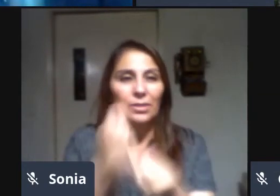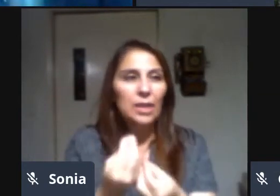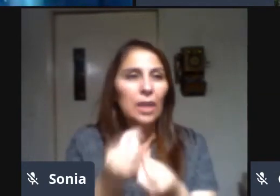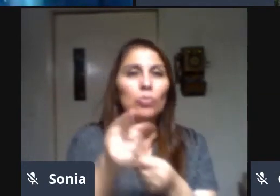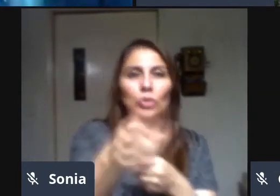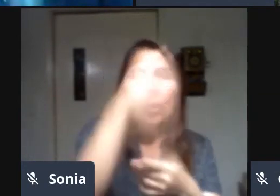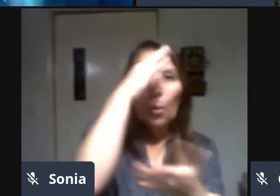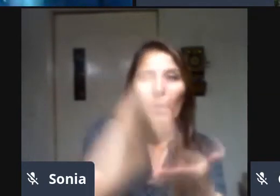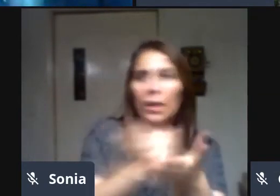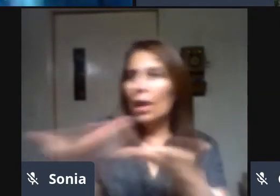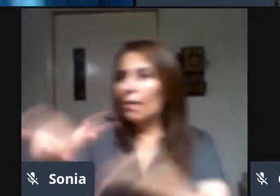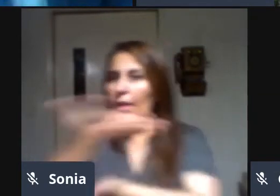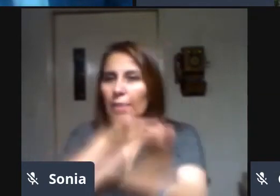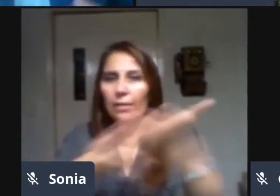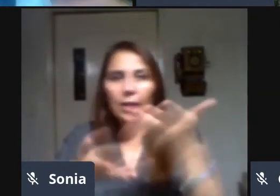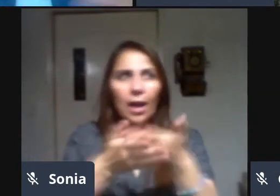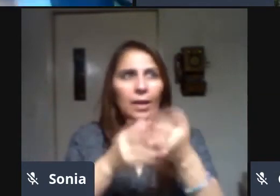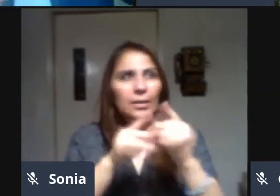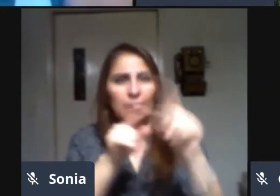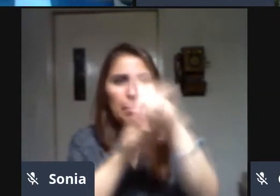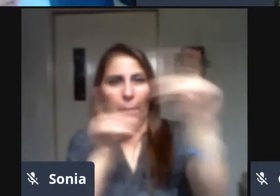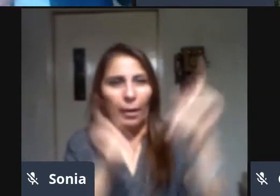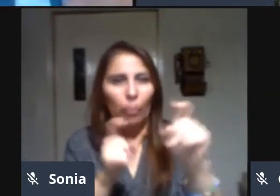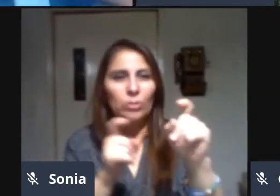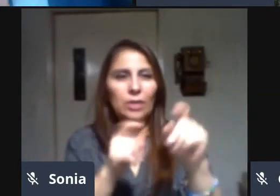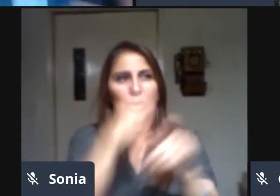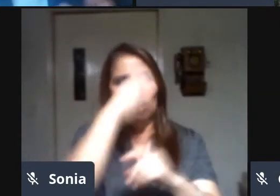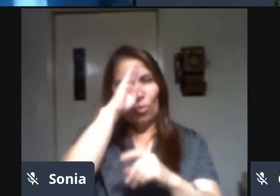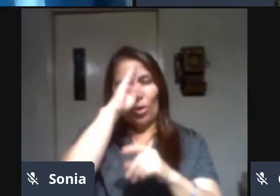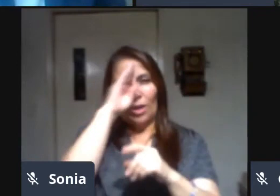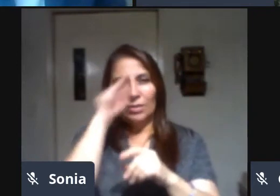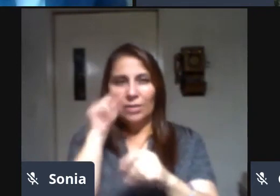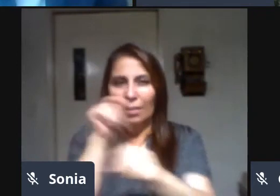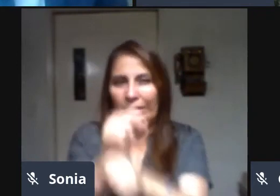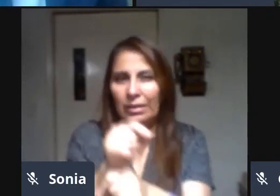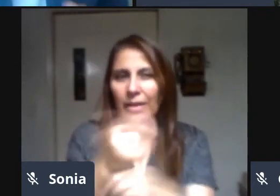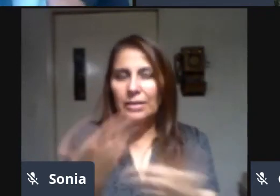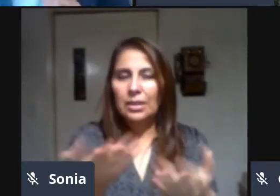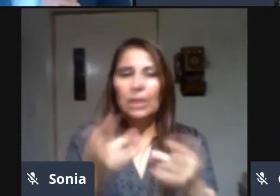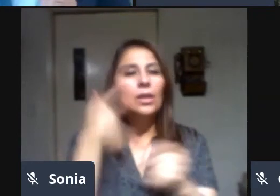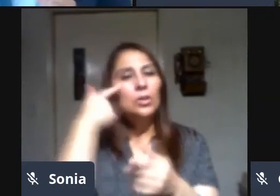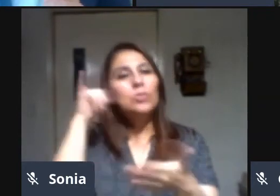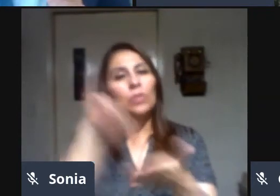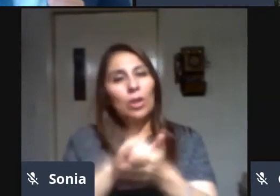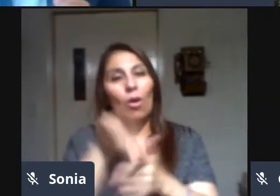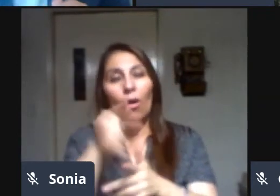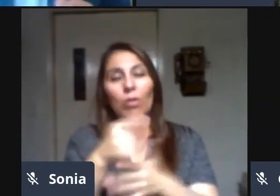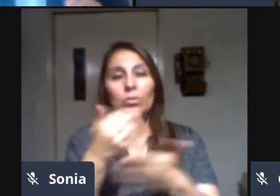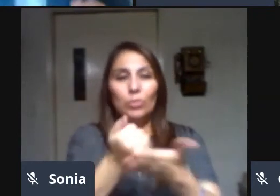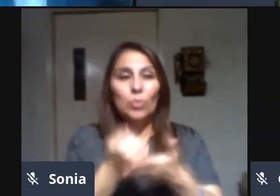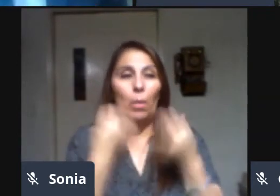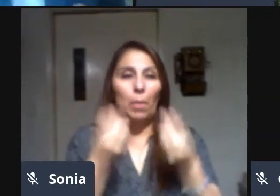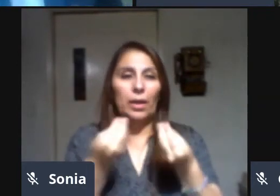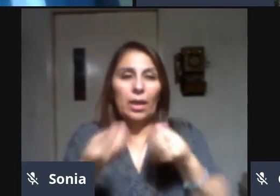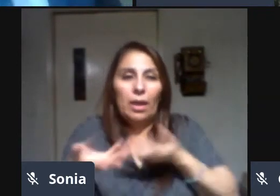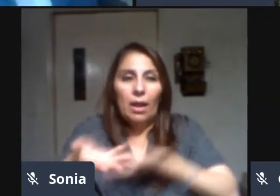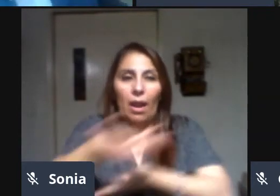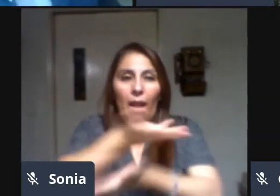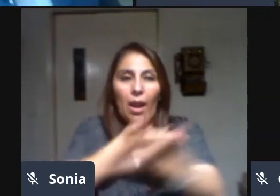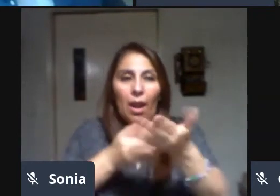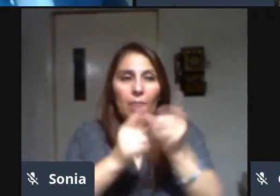digamos es lo que me parece que que permite ese encuentro de lenguaje